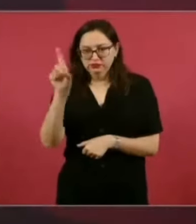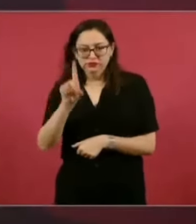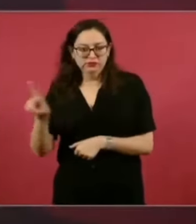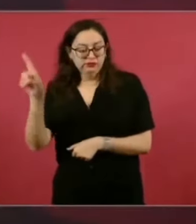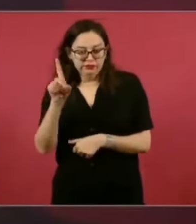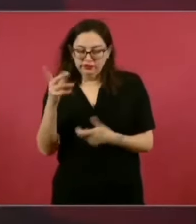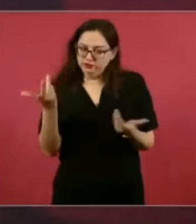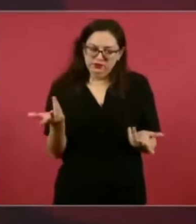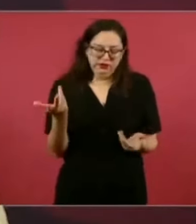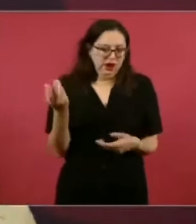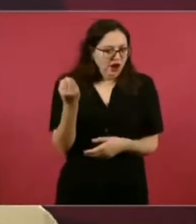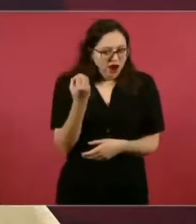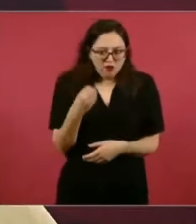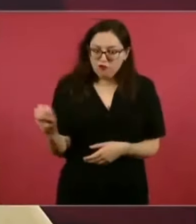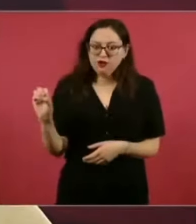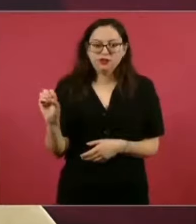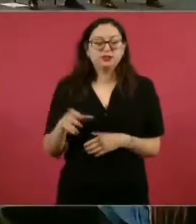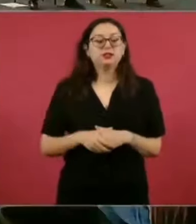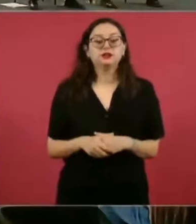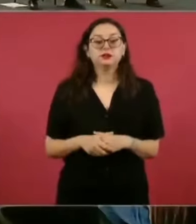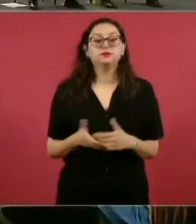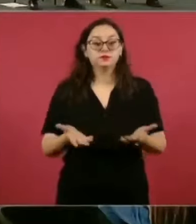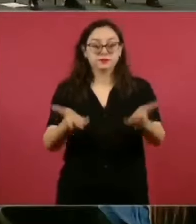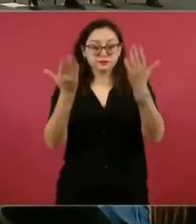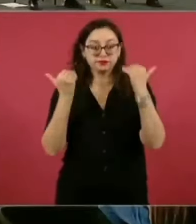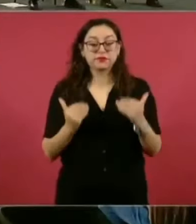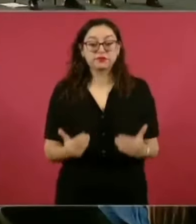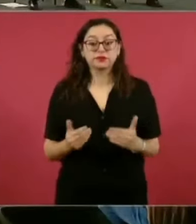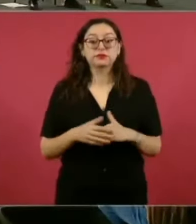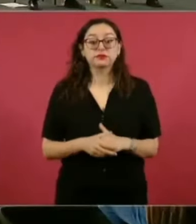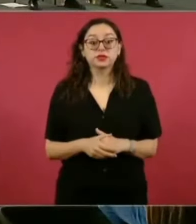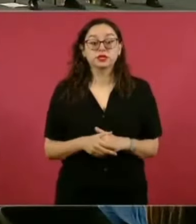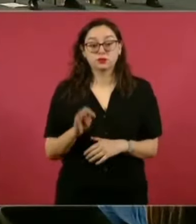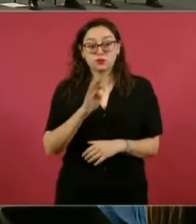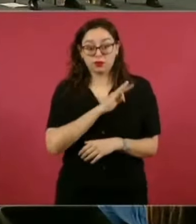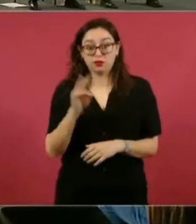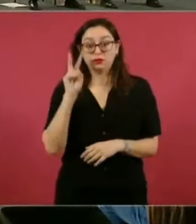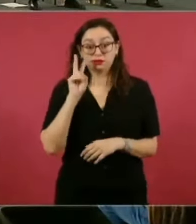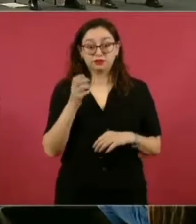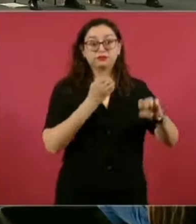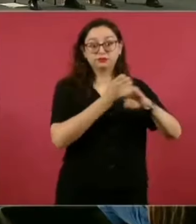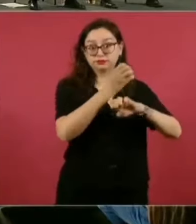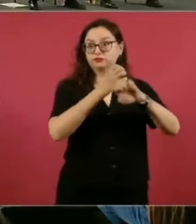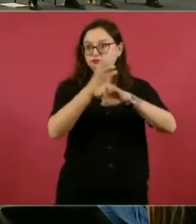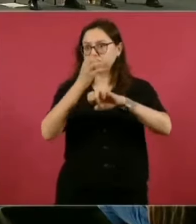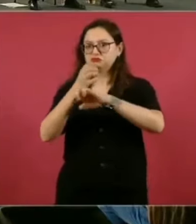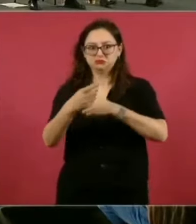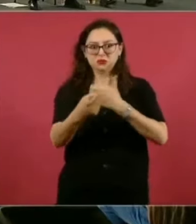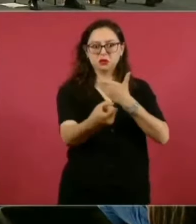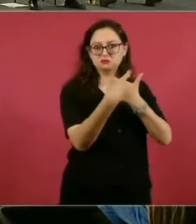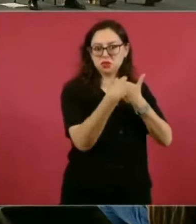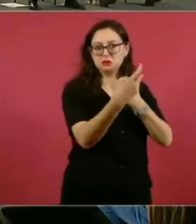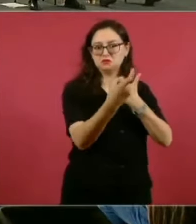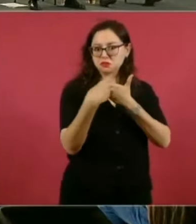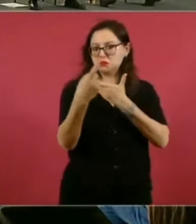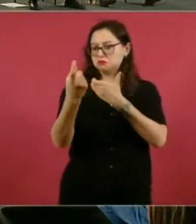En ese sentido, también, si lo vemos la siguiente, vemos cómo los estados, hay estados que ya han ido